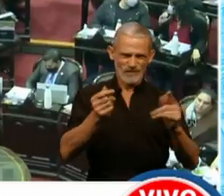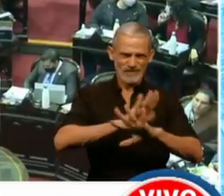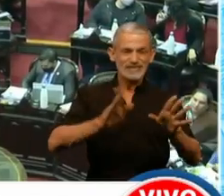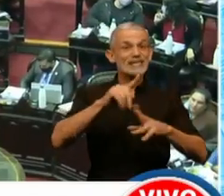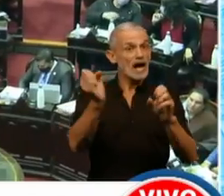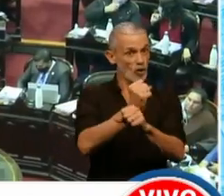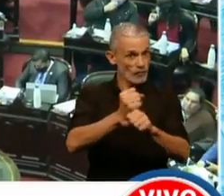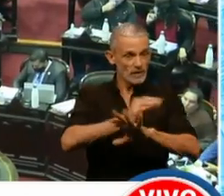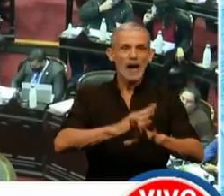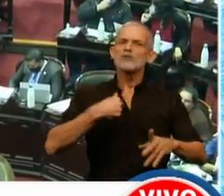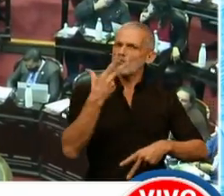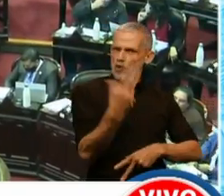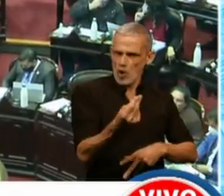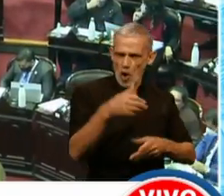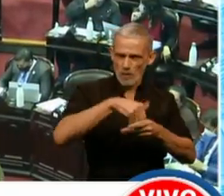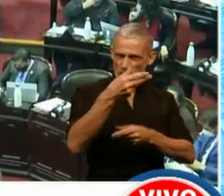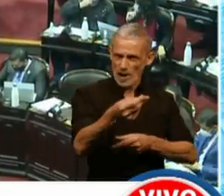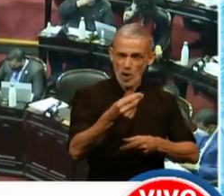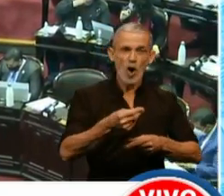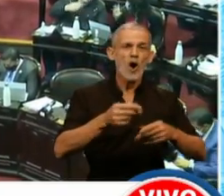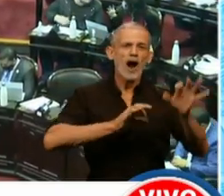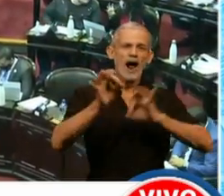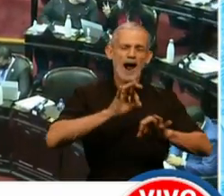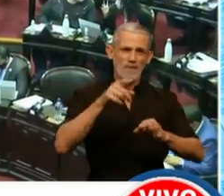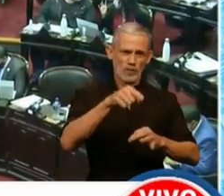ratificando el rechazo al dictamen y